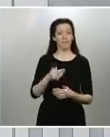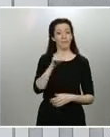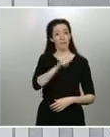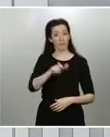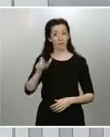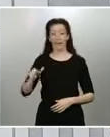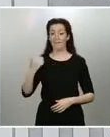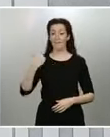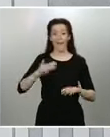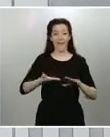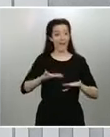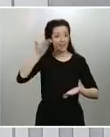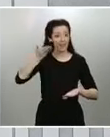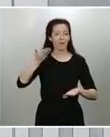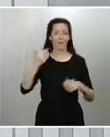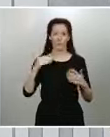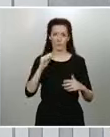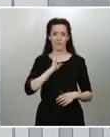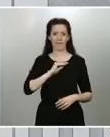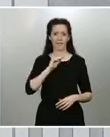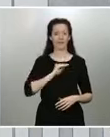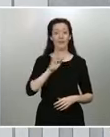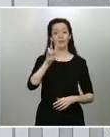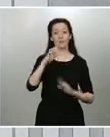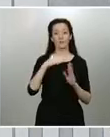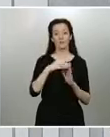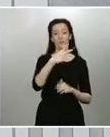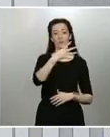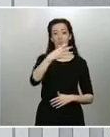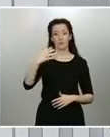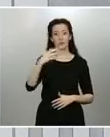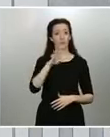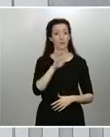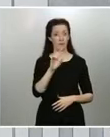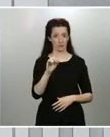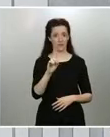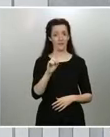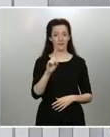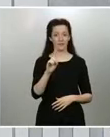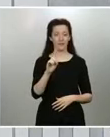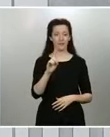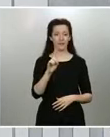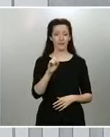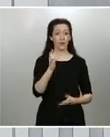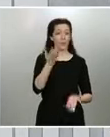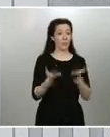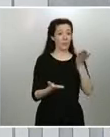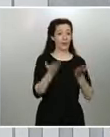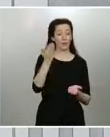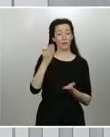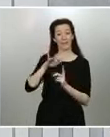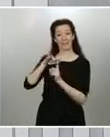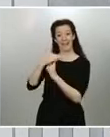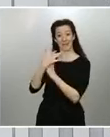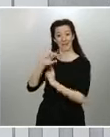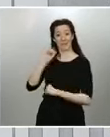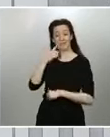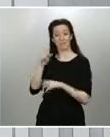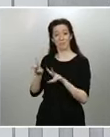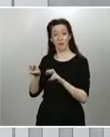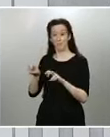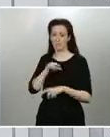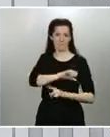dos mil 441 superior en este caso el número de nuevos diagnosticados en nuestro país ya son 121